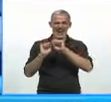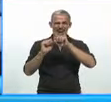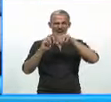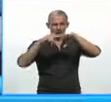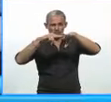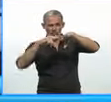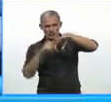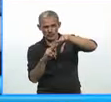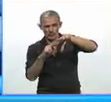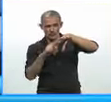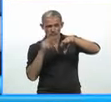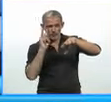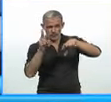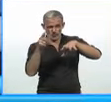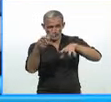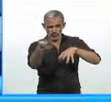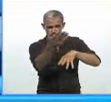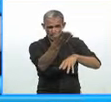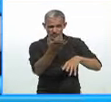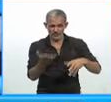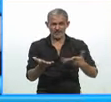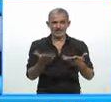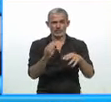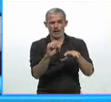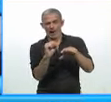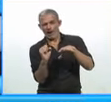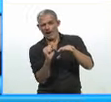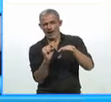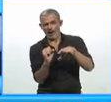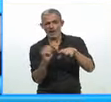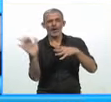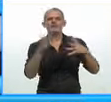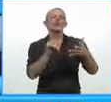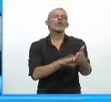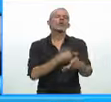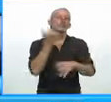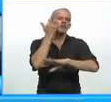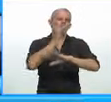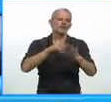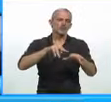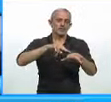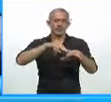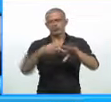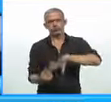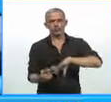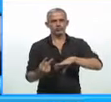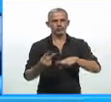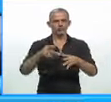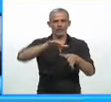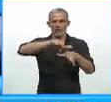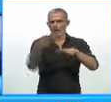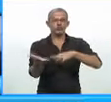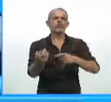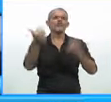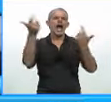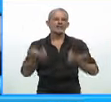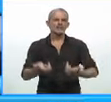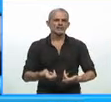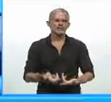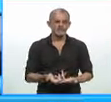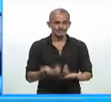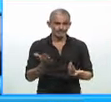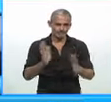un barco, cualquier cosa, que pasa. Pasa. Pero están acostumbrados. Sí, sí. Y se da vuelta fácil también. Bueno,